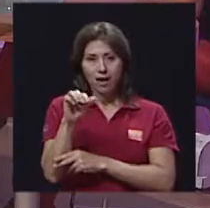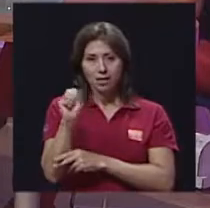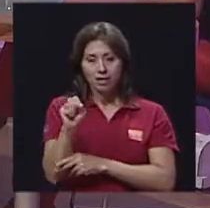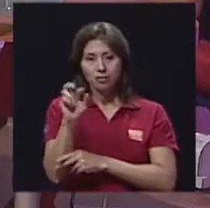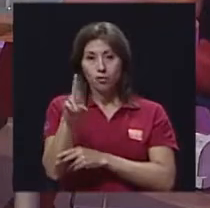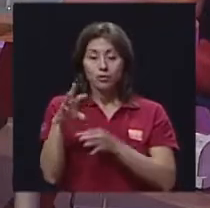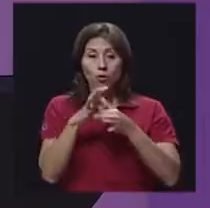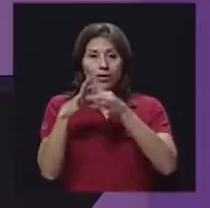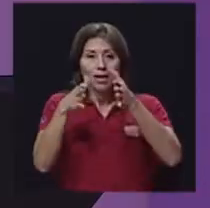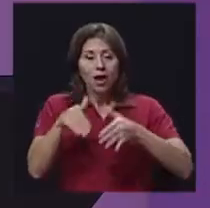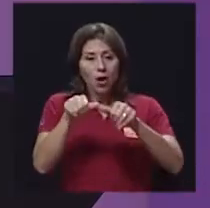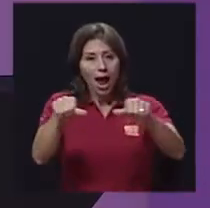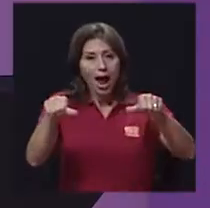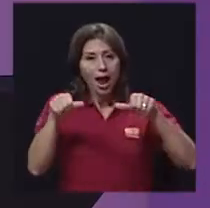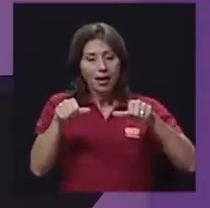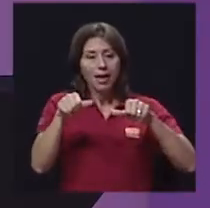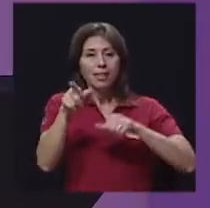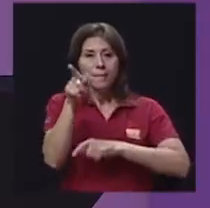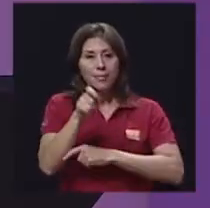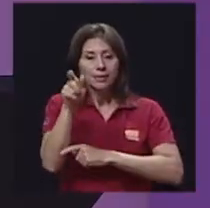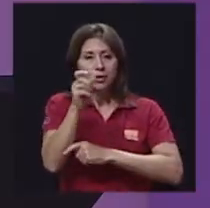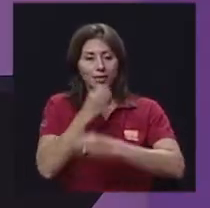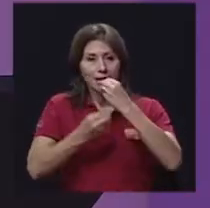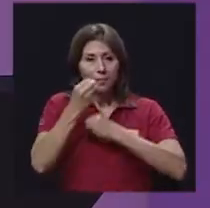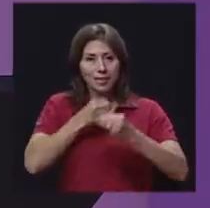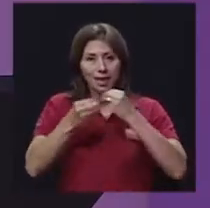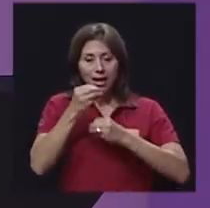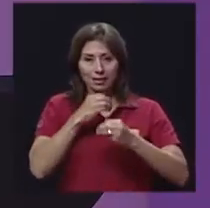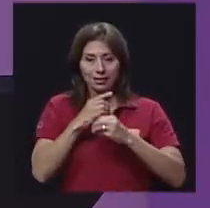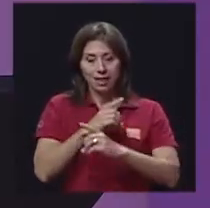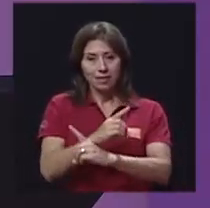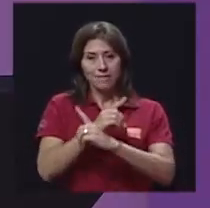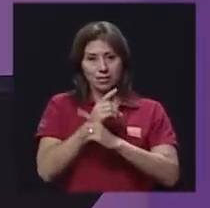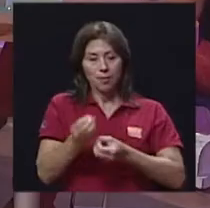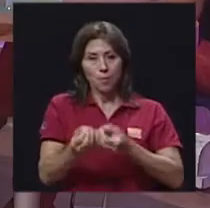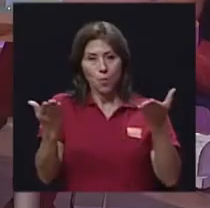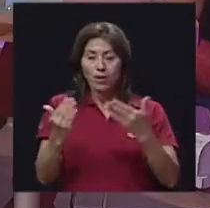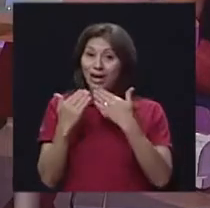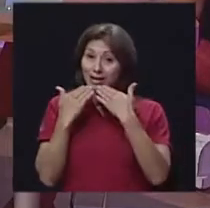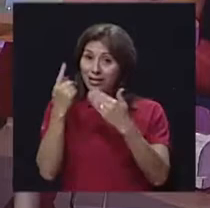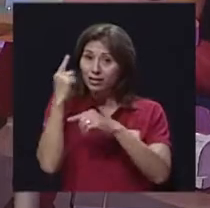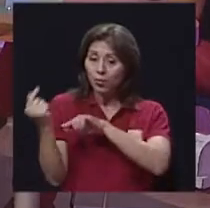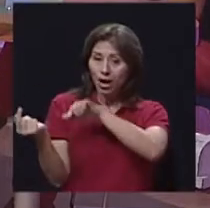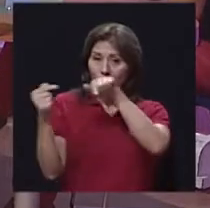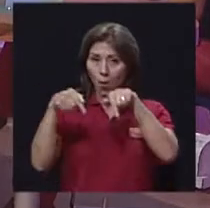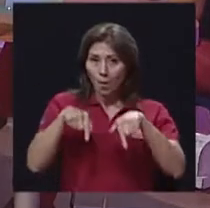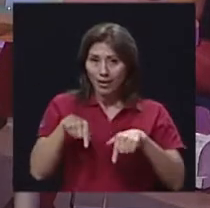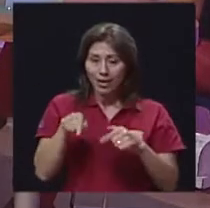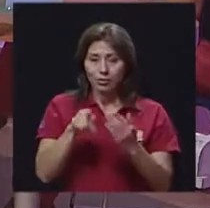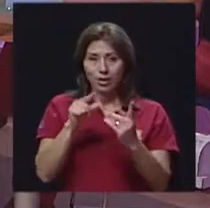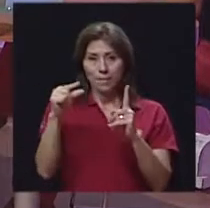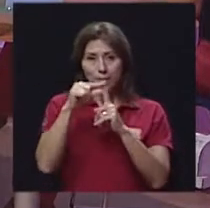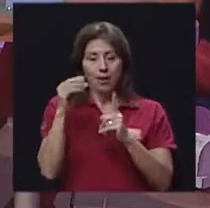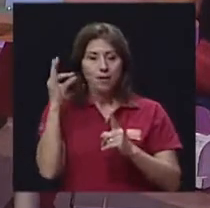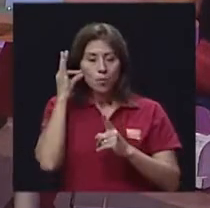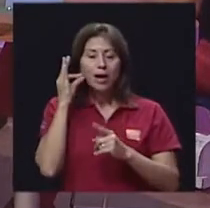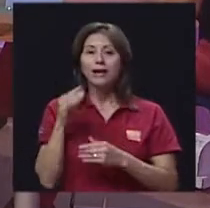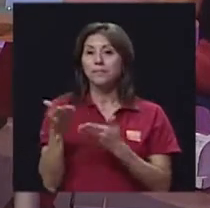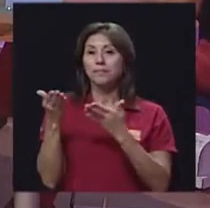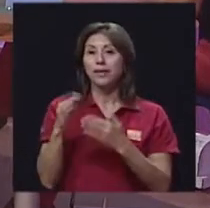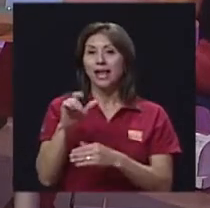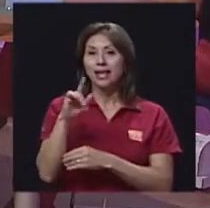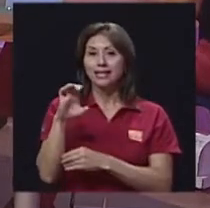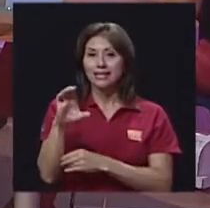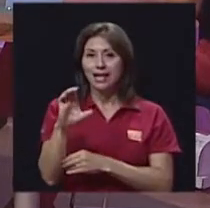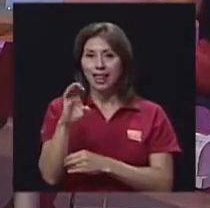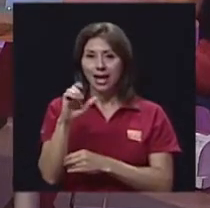del área de pensiones alimentarias de la Defensa Pública. Muchas gracias, don Hernán, por acompañarnos en Palabra de Mujer. A la licenciada